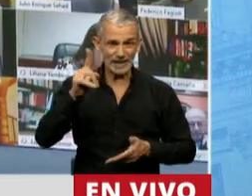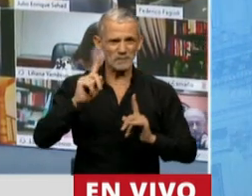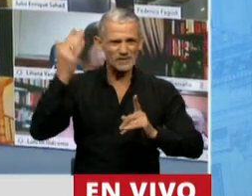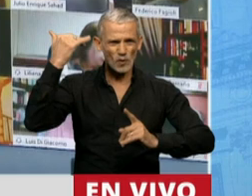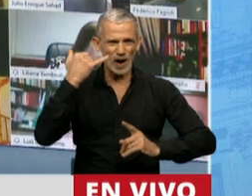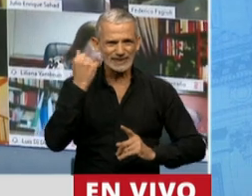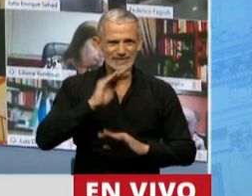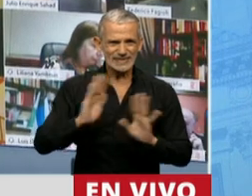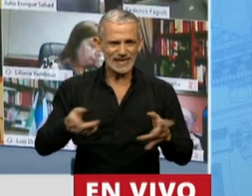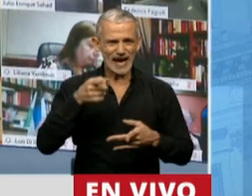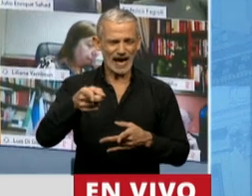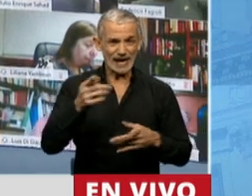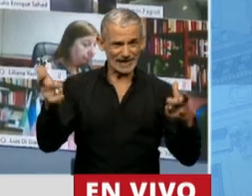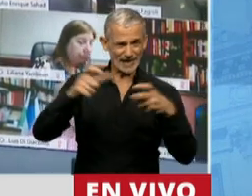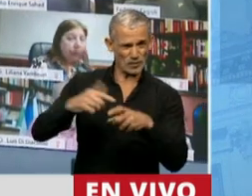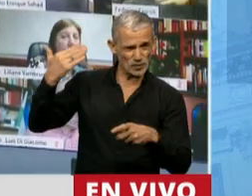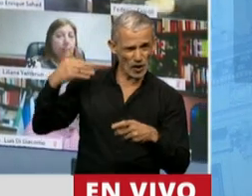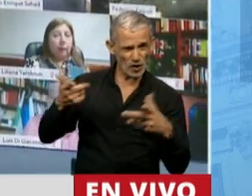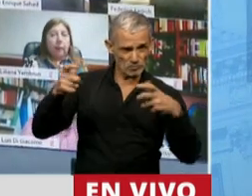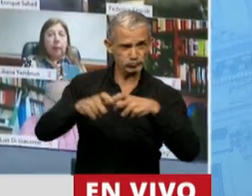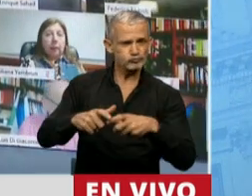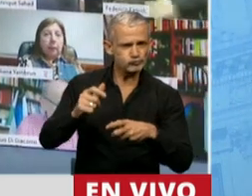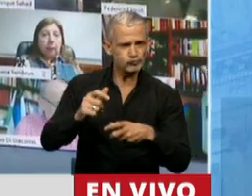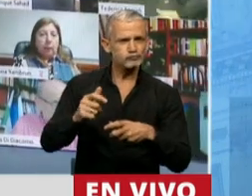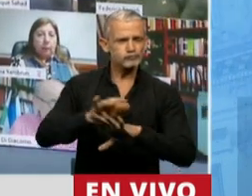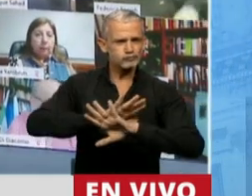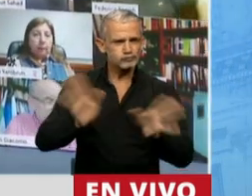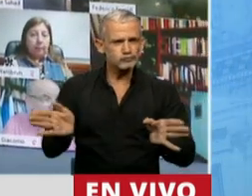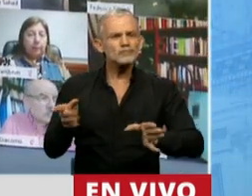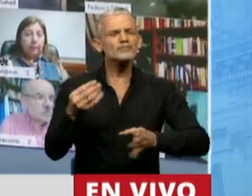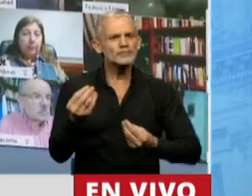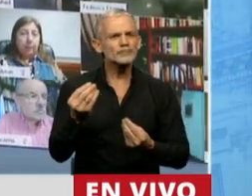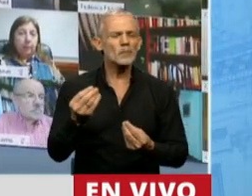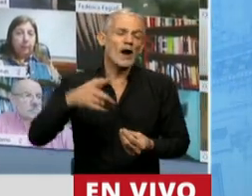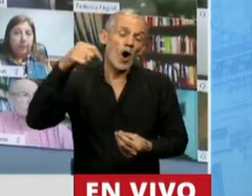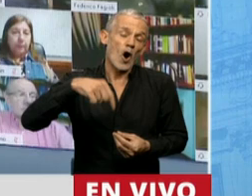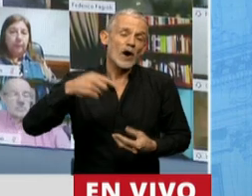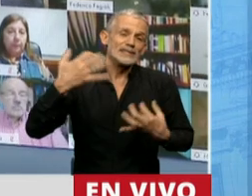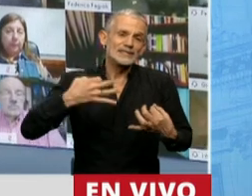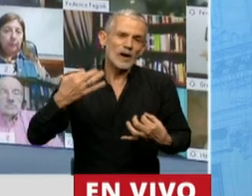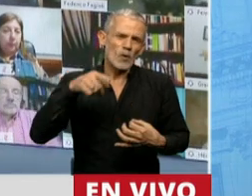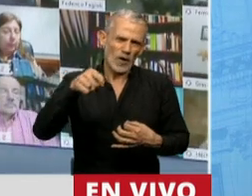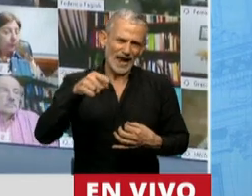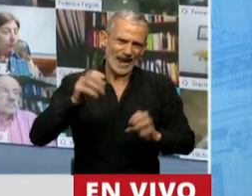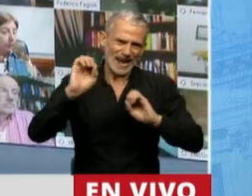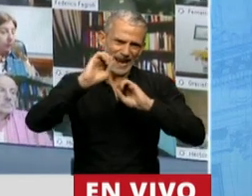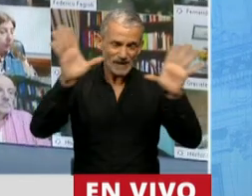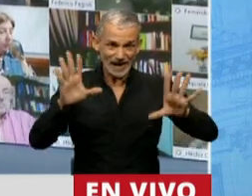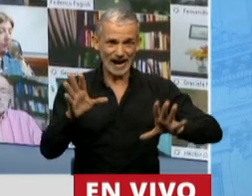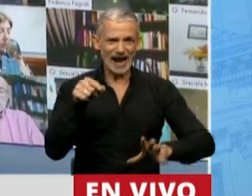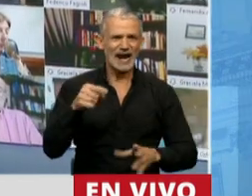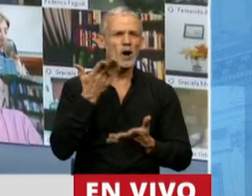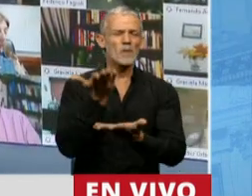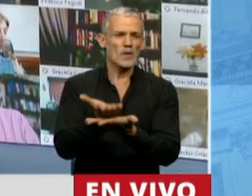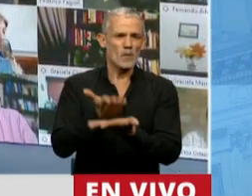ya hizo en la reunión de comisión Este pero seguramente él va a ser eh eh